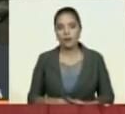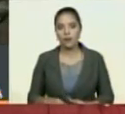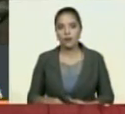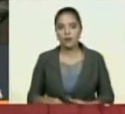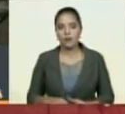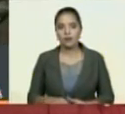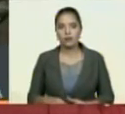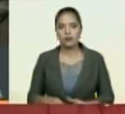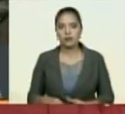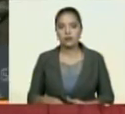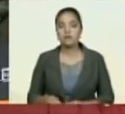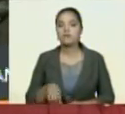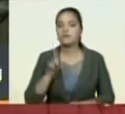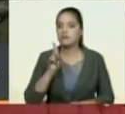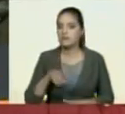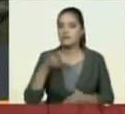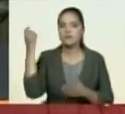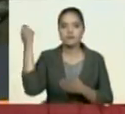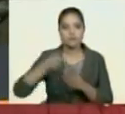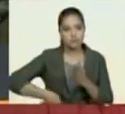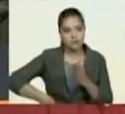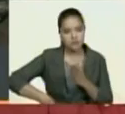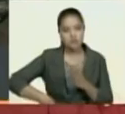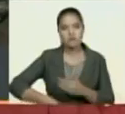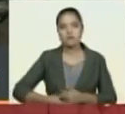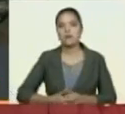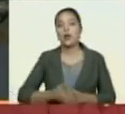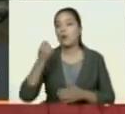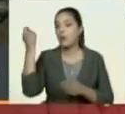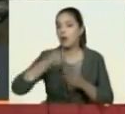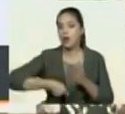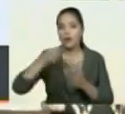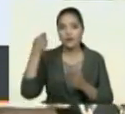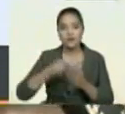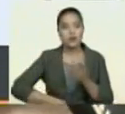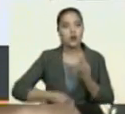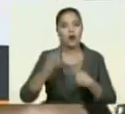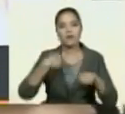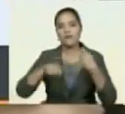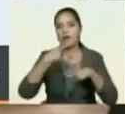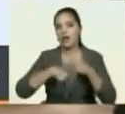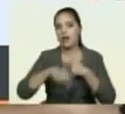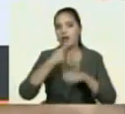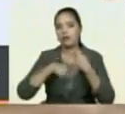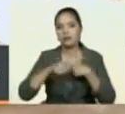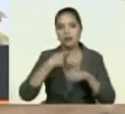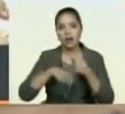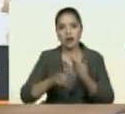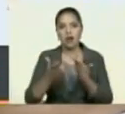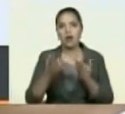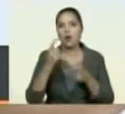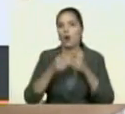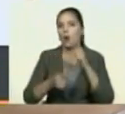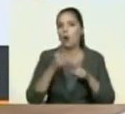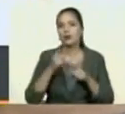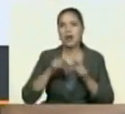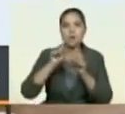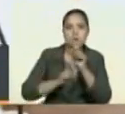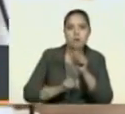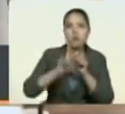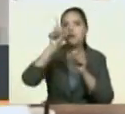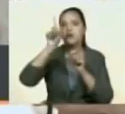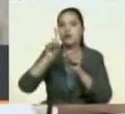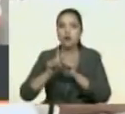Así como también se mantiene la prohibición de la distribución y comercialización al mayor y de tal de artificios